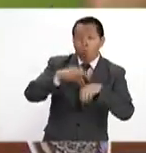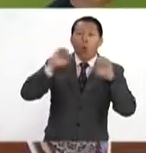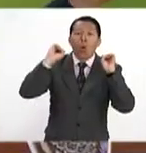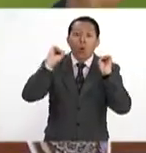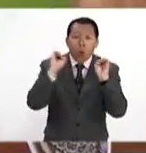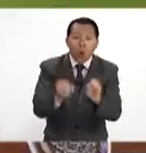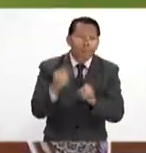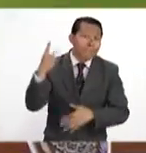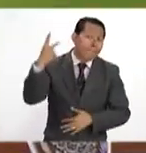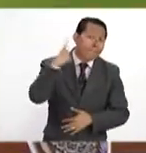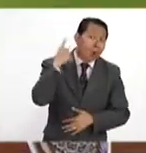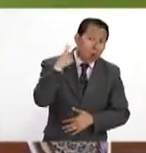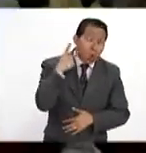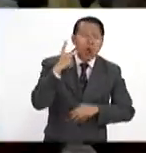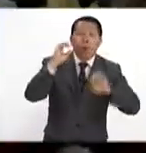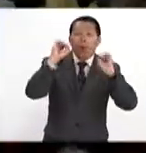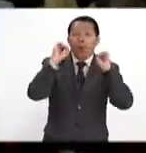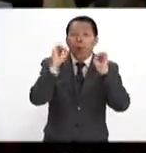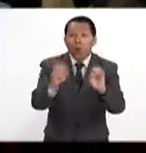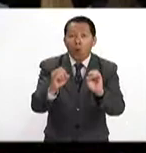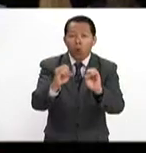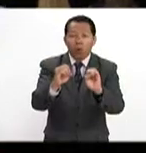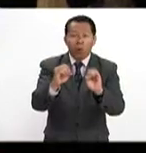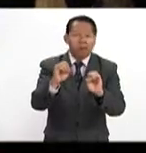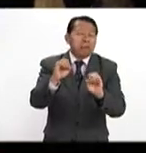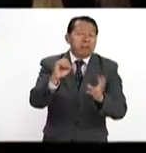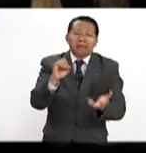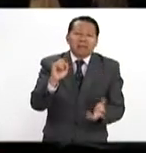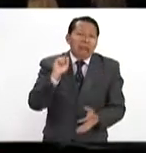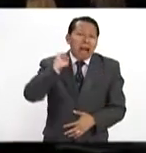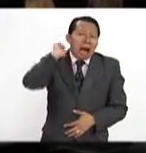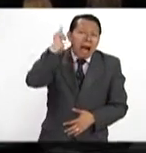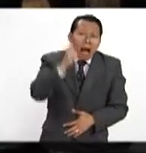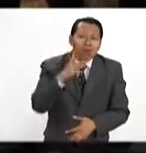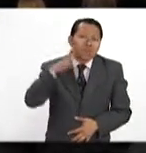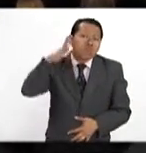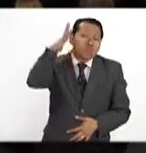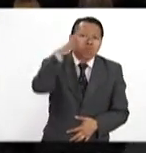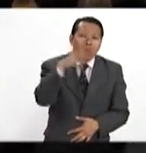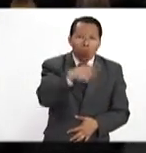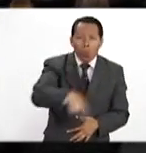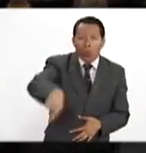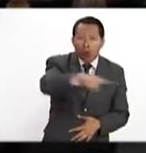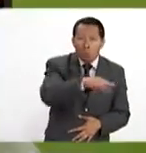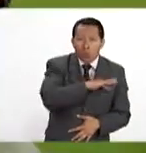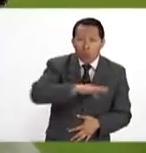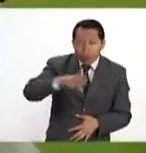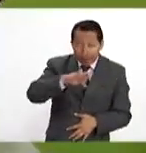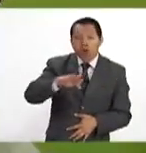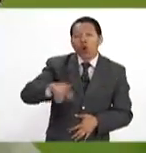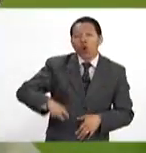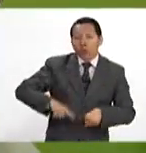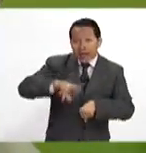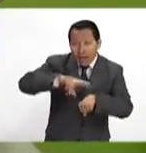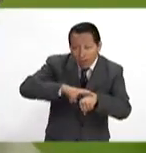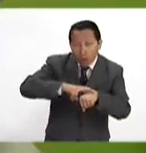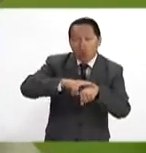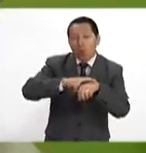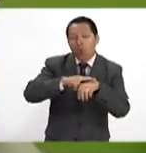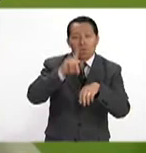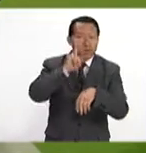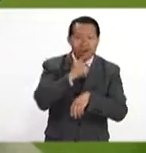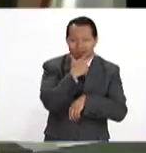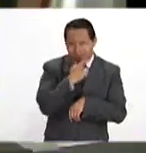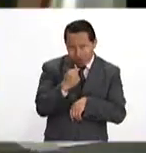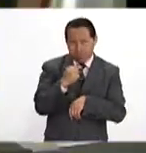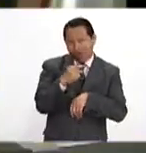como políticos, sea porque algún día alguno de ustedes se convierta en gobernadora o gobernador de su estado. ¿Y por